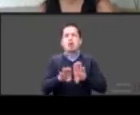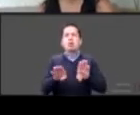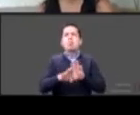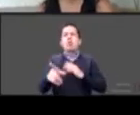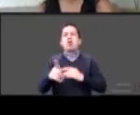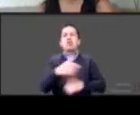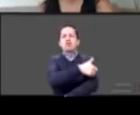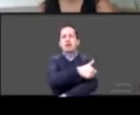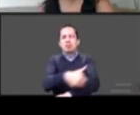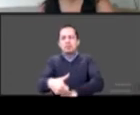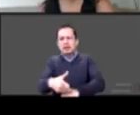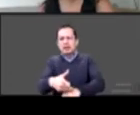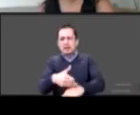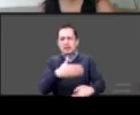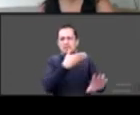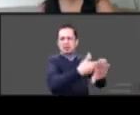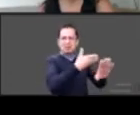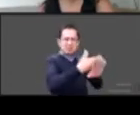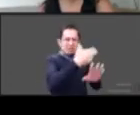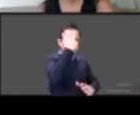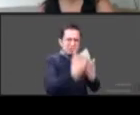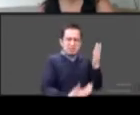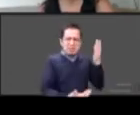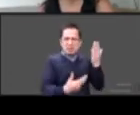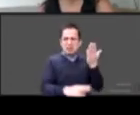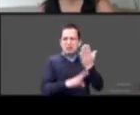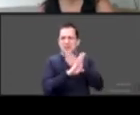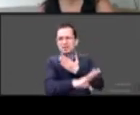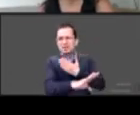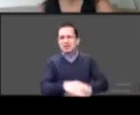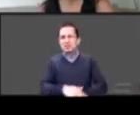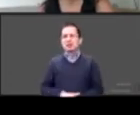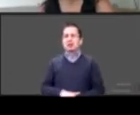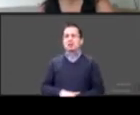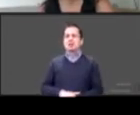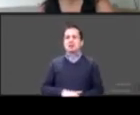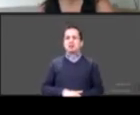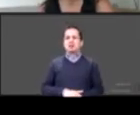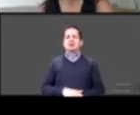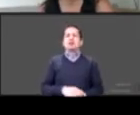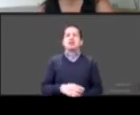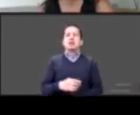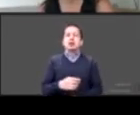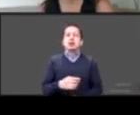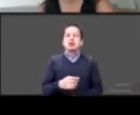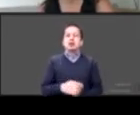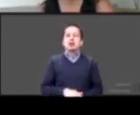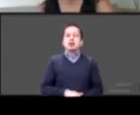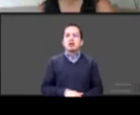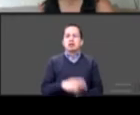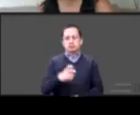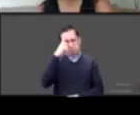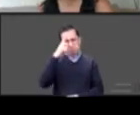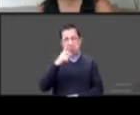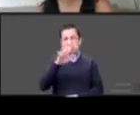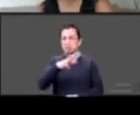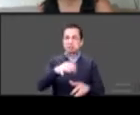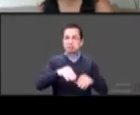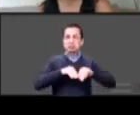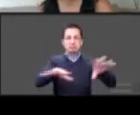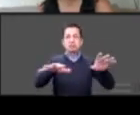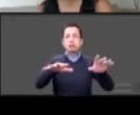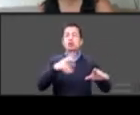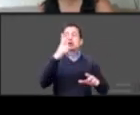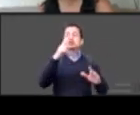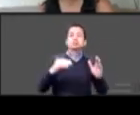se han logrado en redes sociales de casi 2 millones de personas y cerca de 84 millones